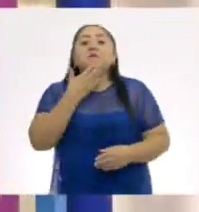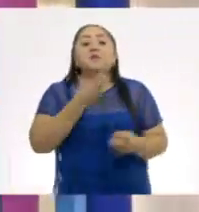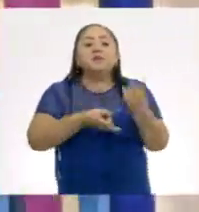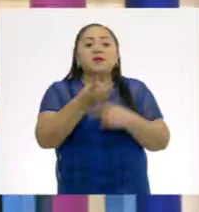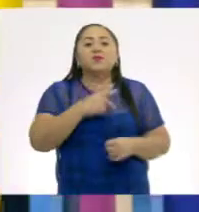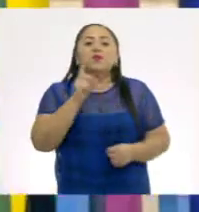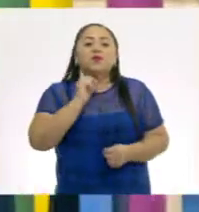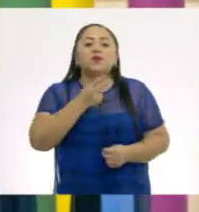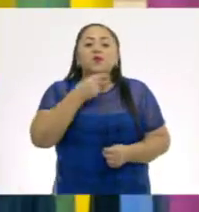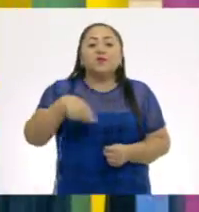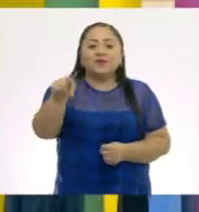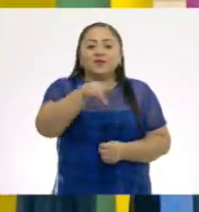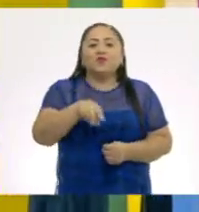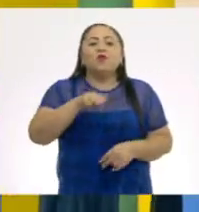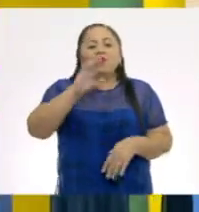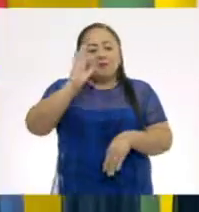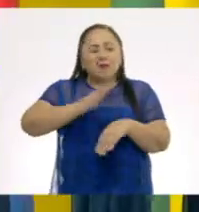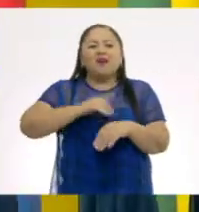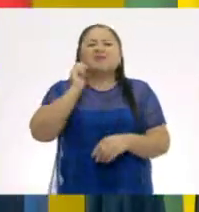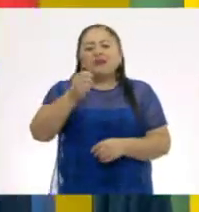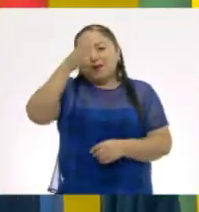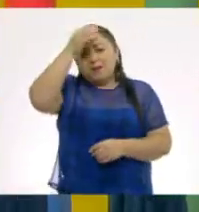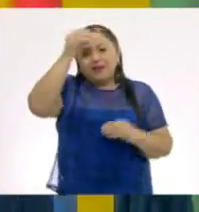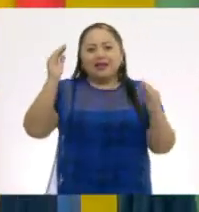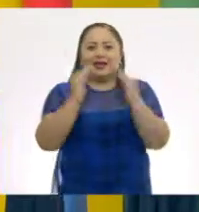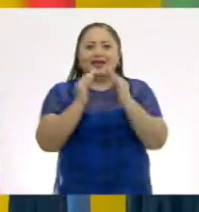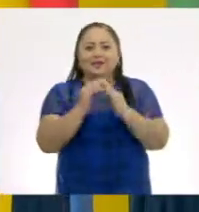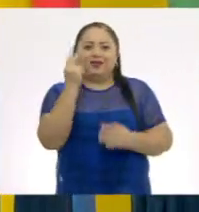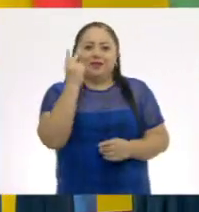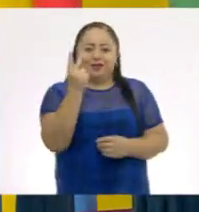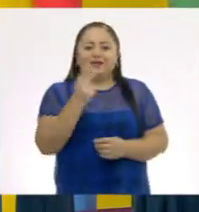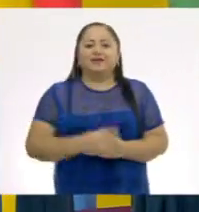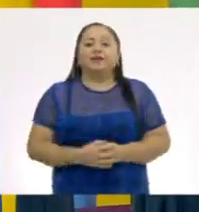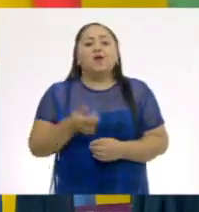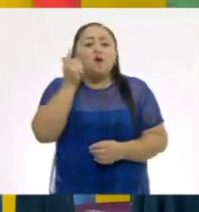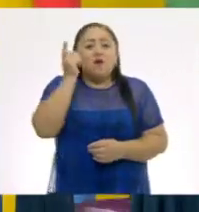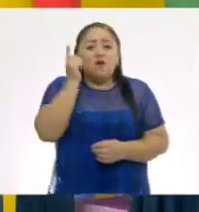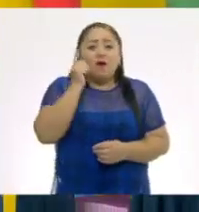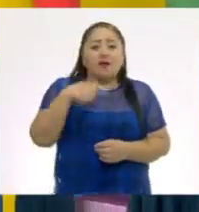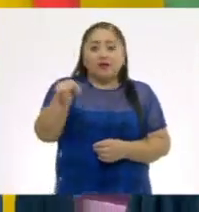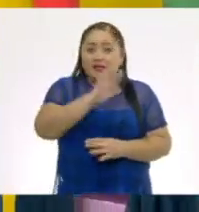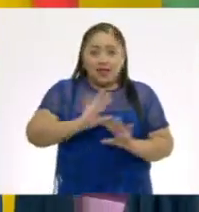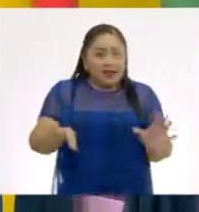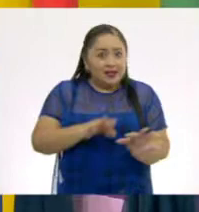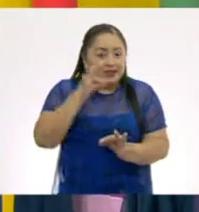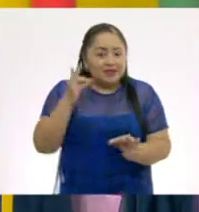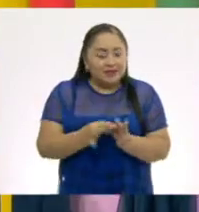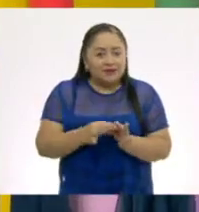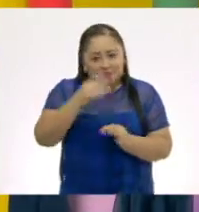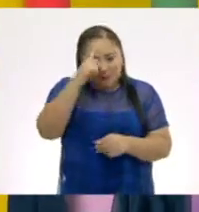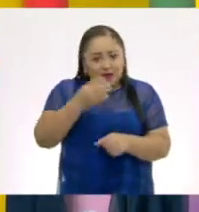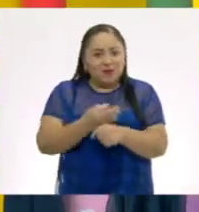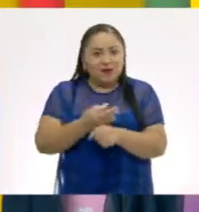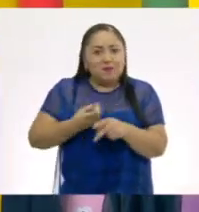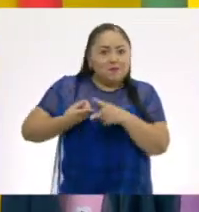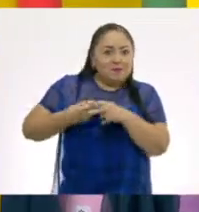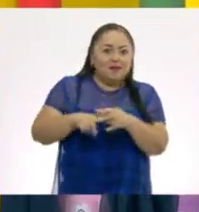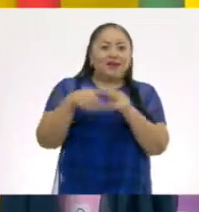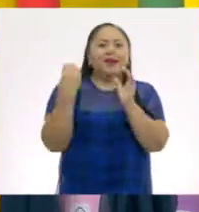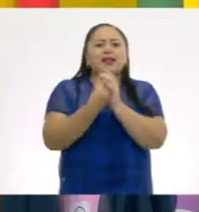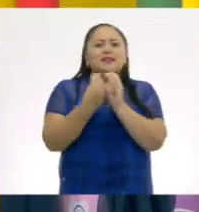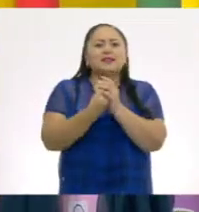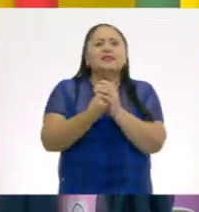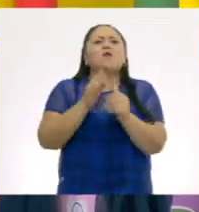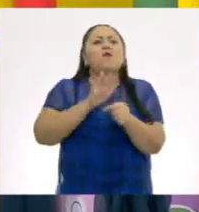Bienvenidas y bienvenidos a una emisión más de Aprende en Casa 2. Espero que ya estén listas y listos para comenzar con nuestra clase